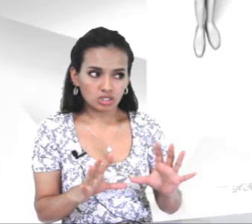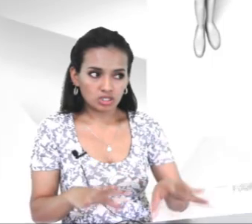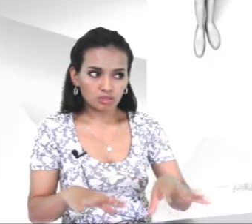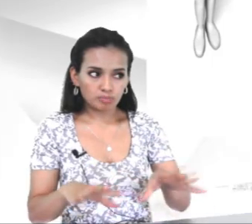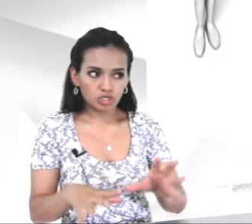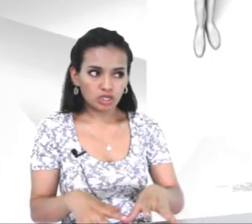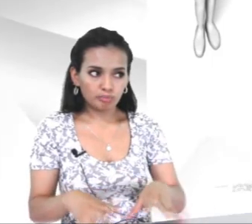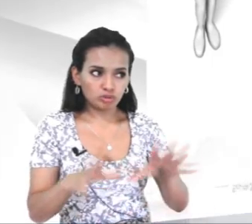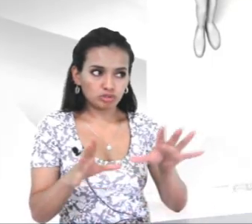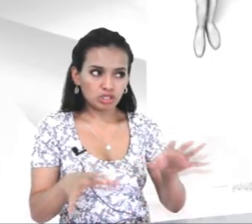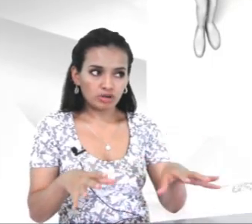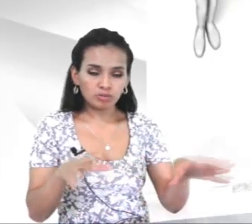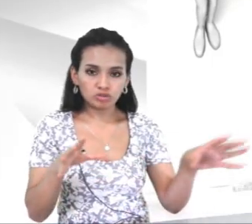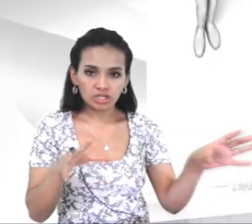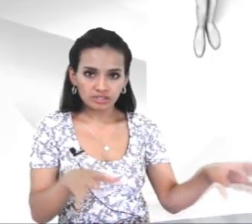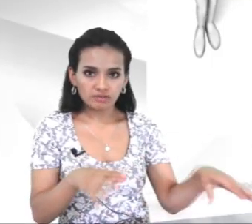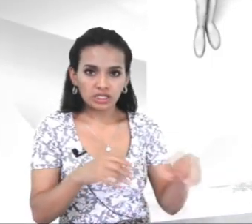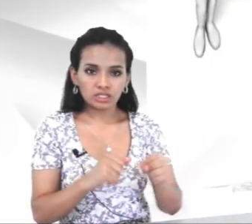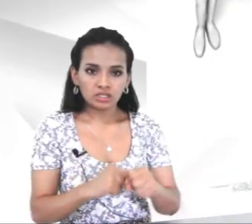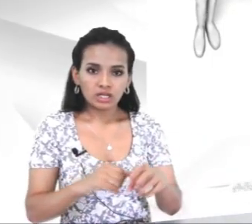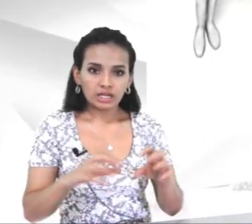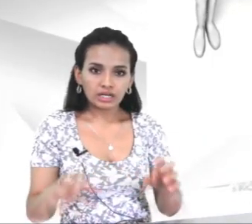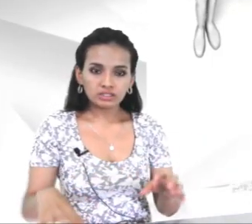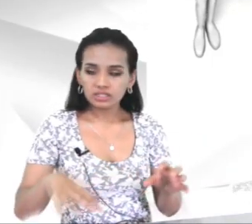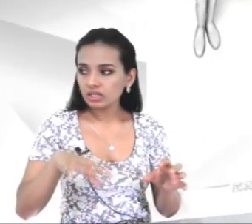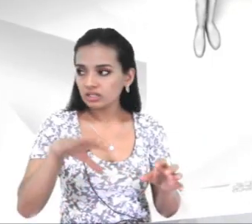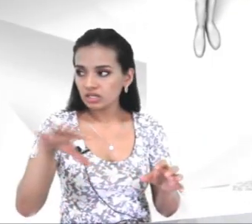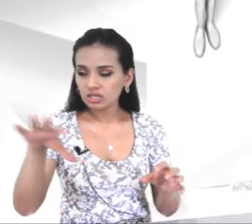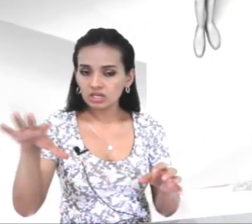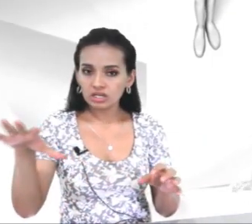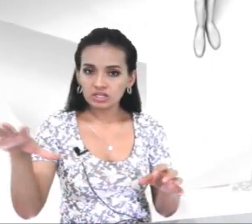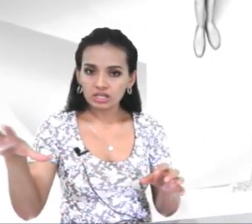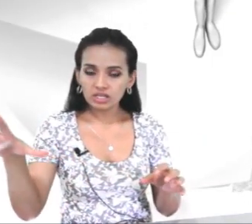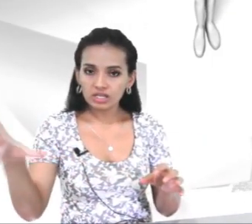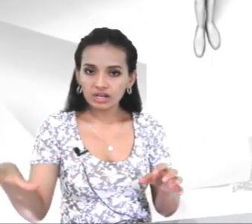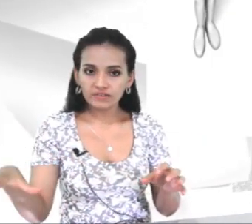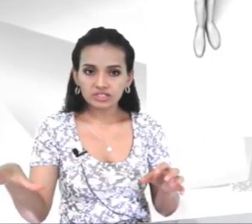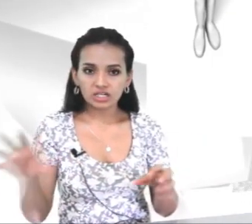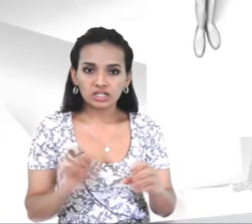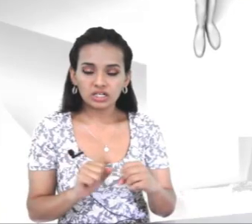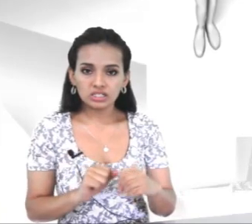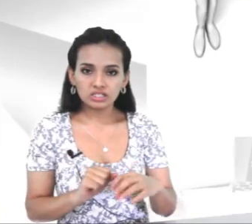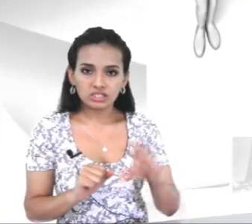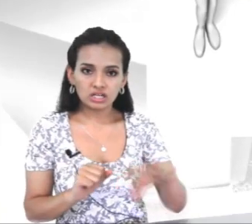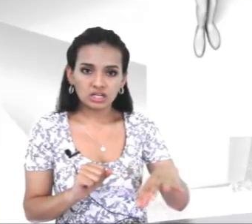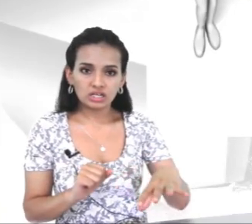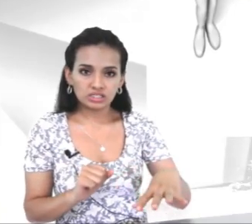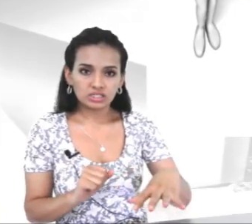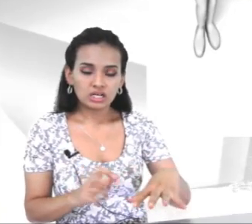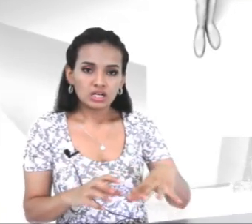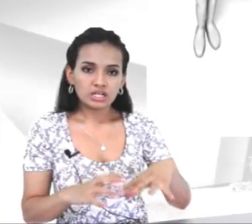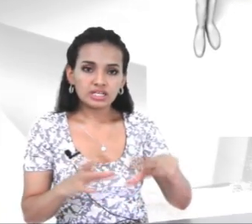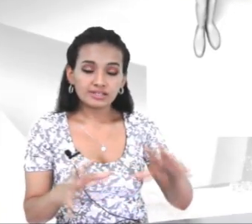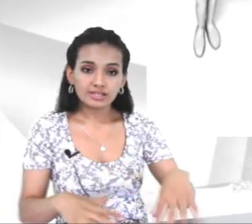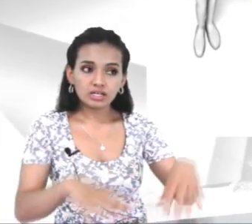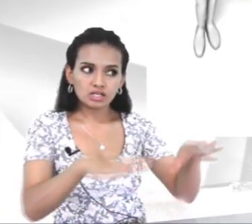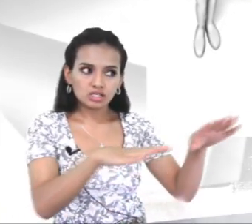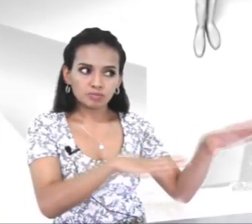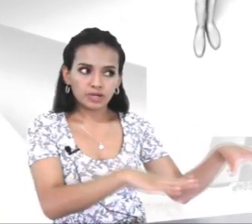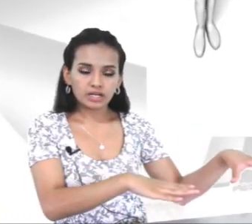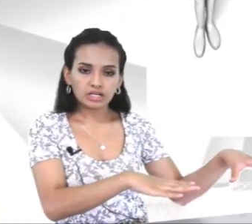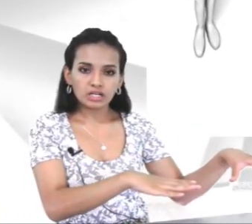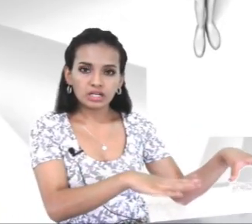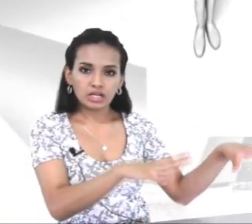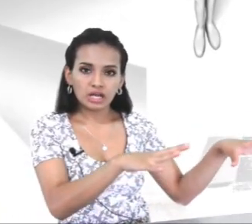entonces que por ejemplo si hablamos de la sabana la cantidad de jirafas que hay ahí sean las necesarias